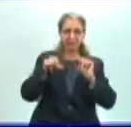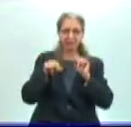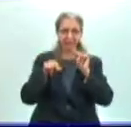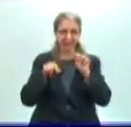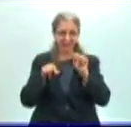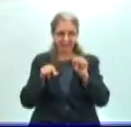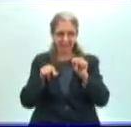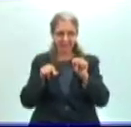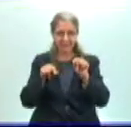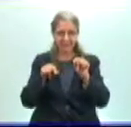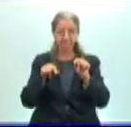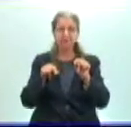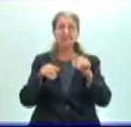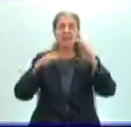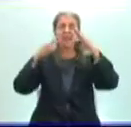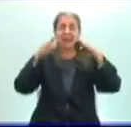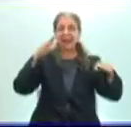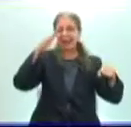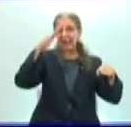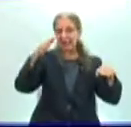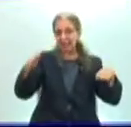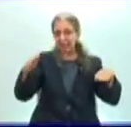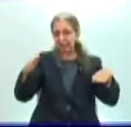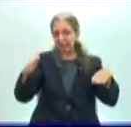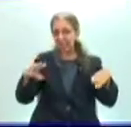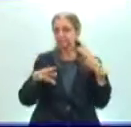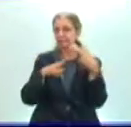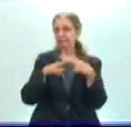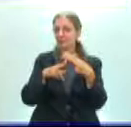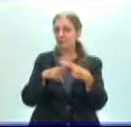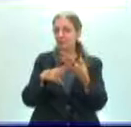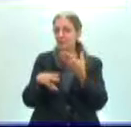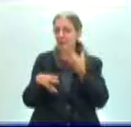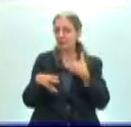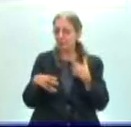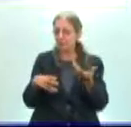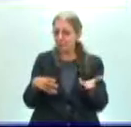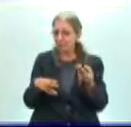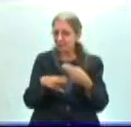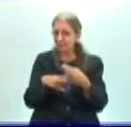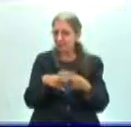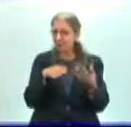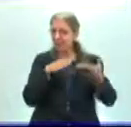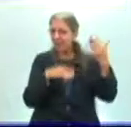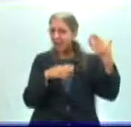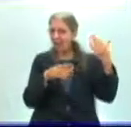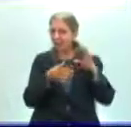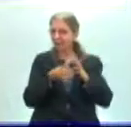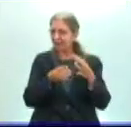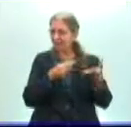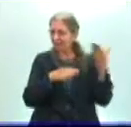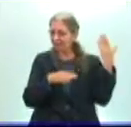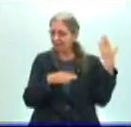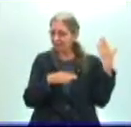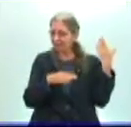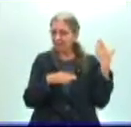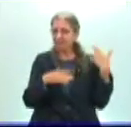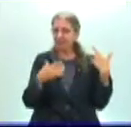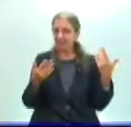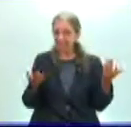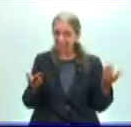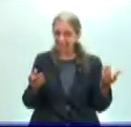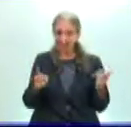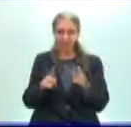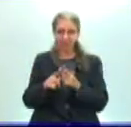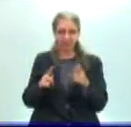lados reciben un nombre que ustedes ya han estudiado en grados anteriores. La longitud que